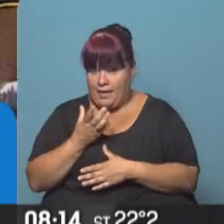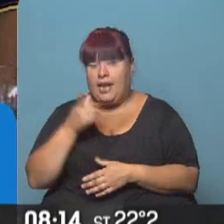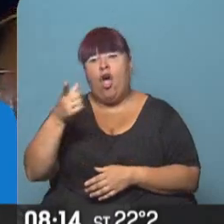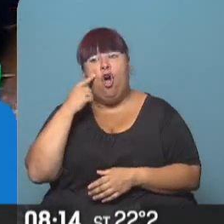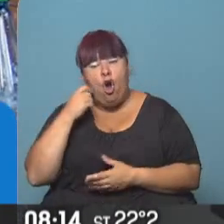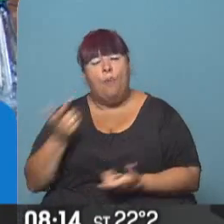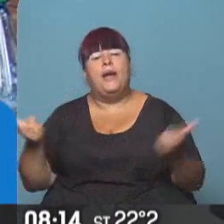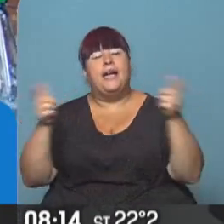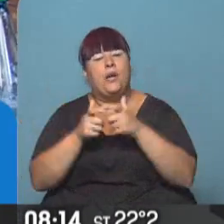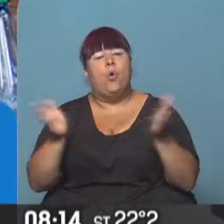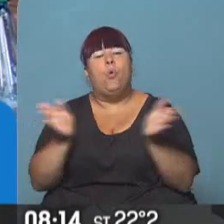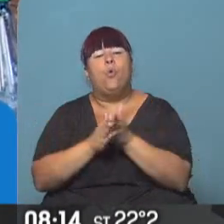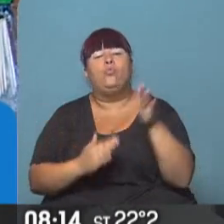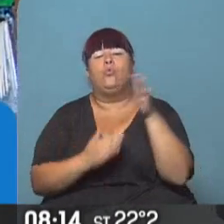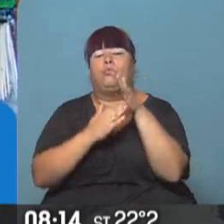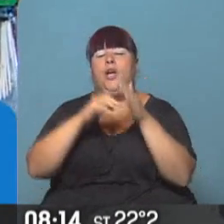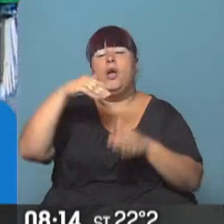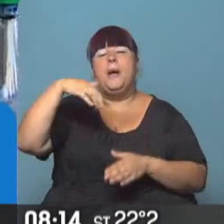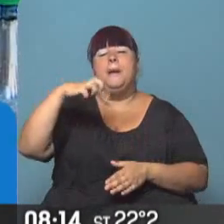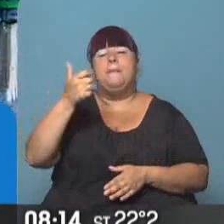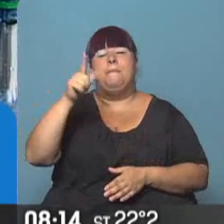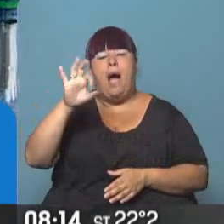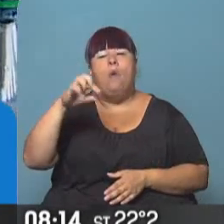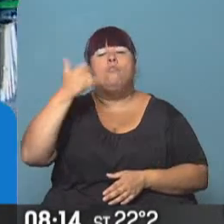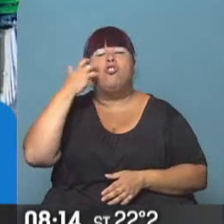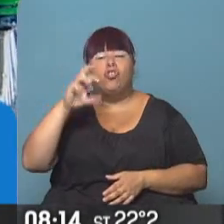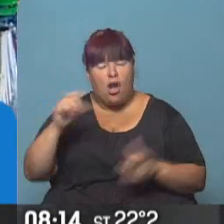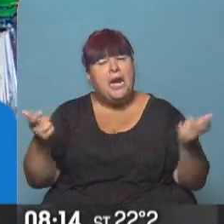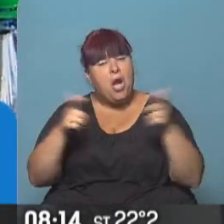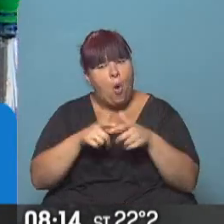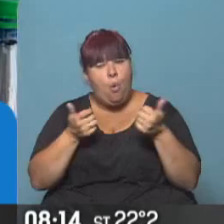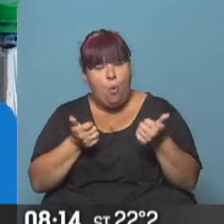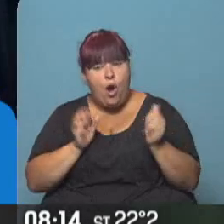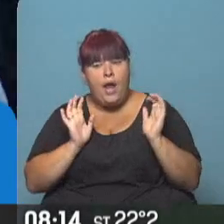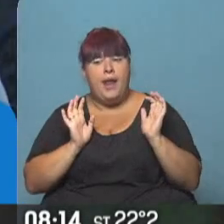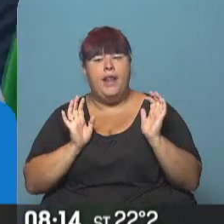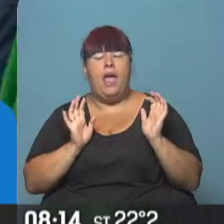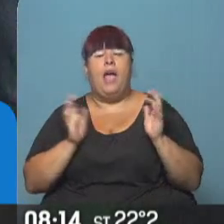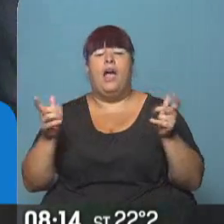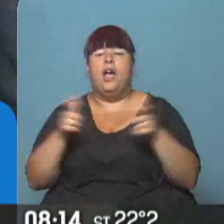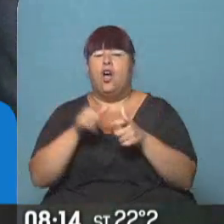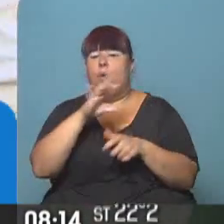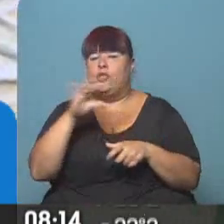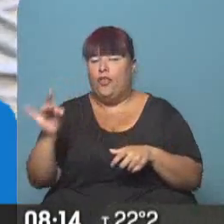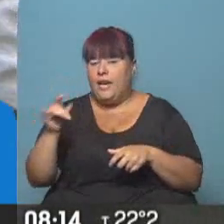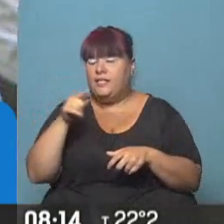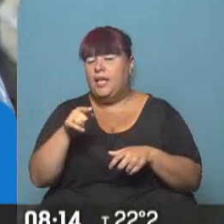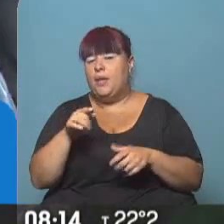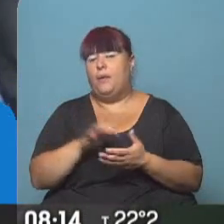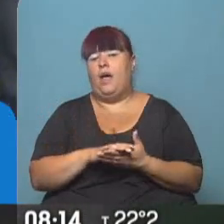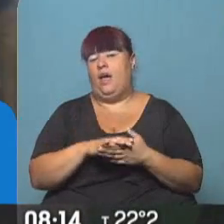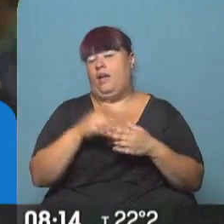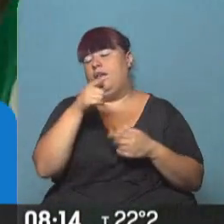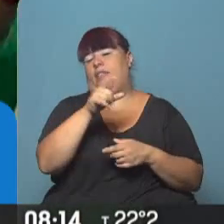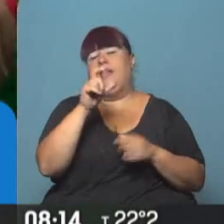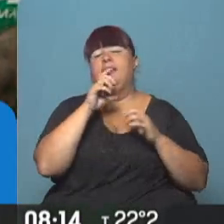fue recibido por el líder camionero Pablo Moyano. La reunión fue buena, estaban los dirigentes tanto